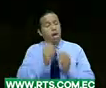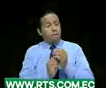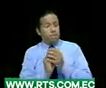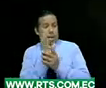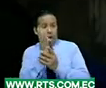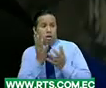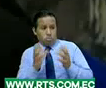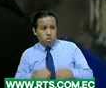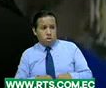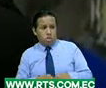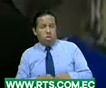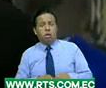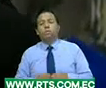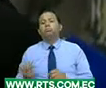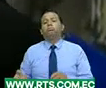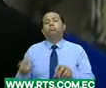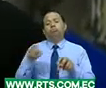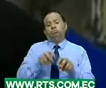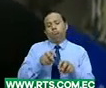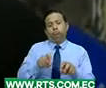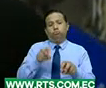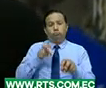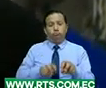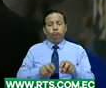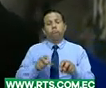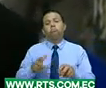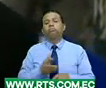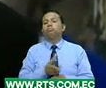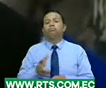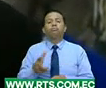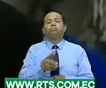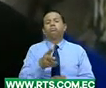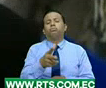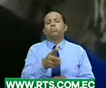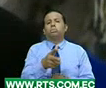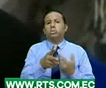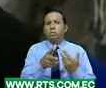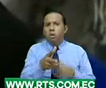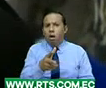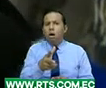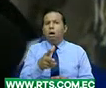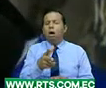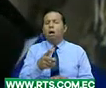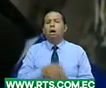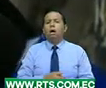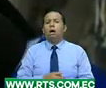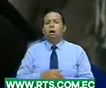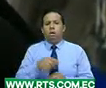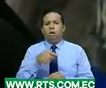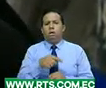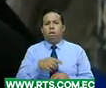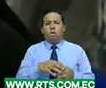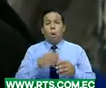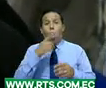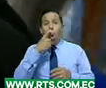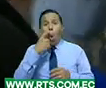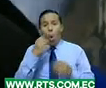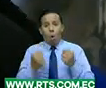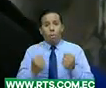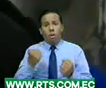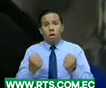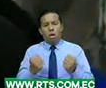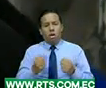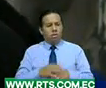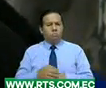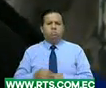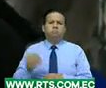estas personas le alquilaron una carrera para acá y lo dejaron en hermano en un lado de la vía y ellos han manejado